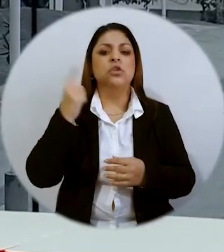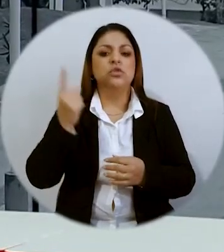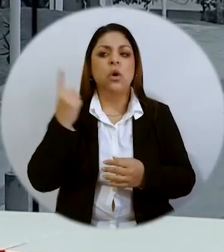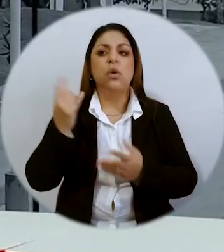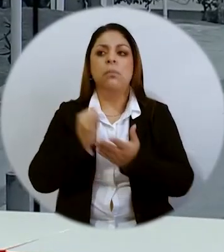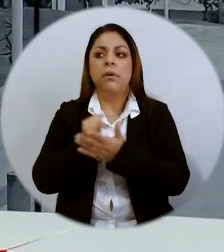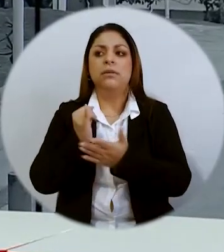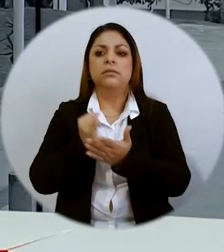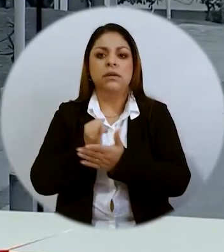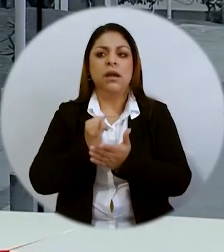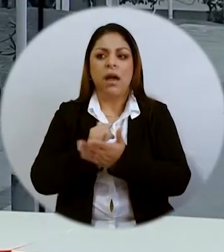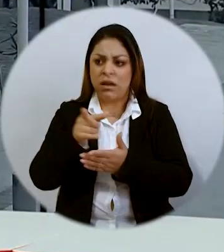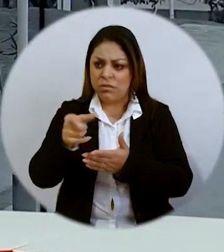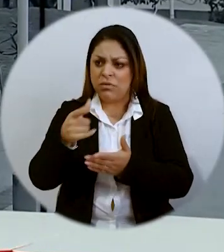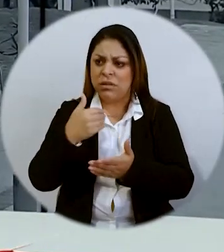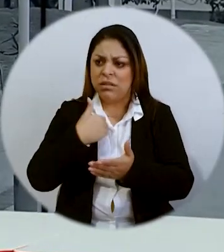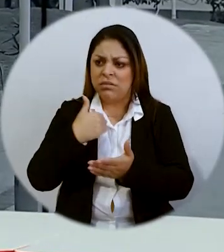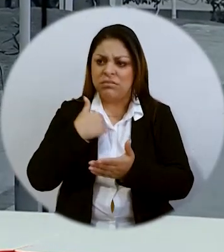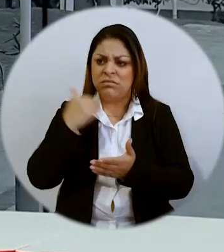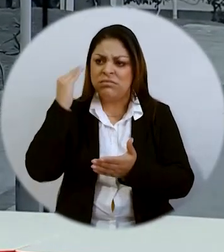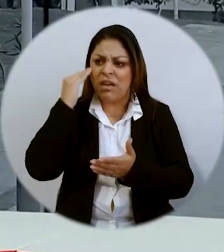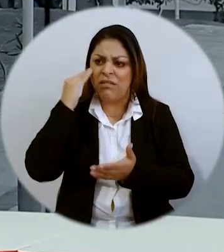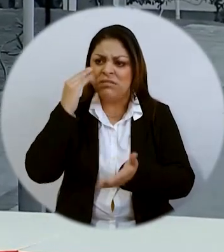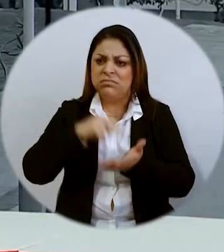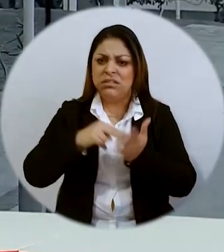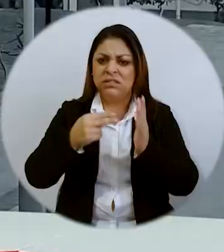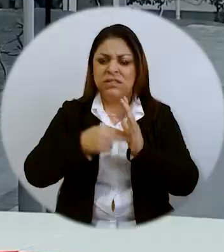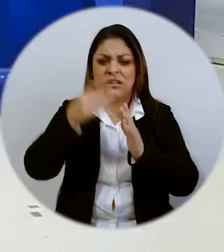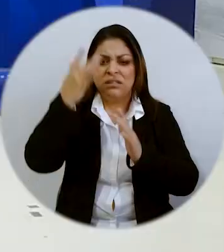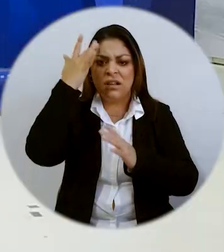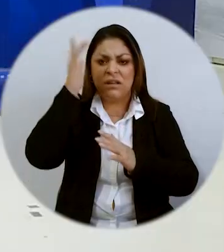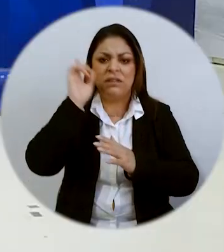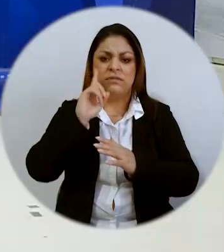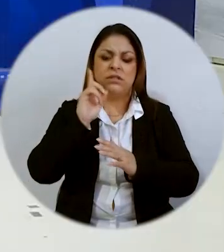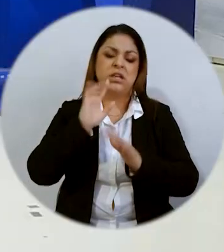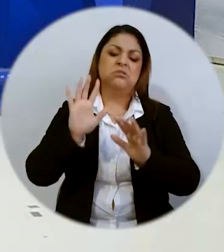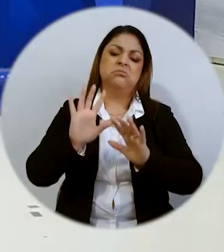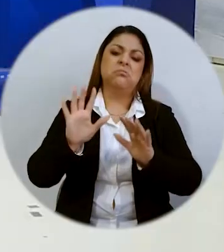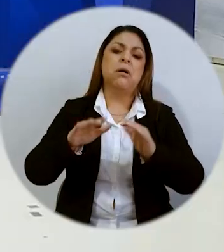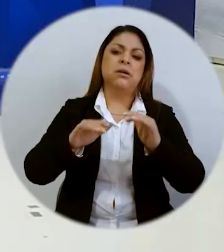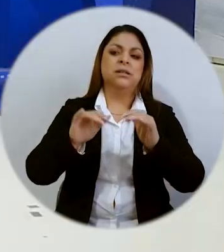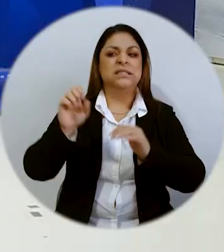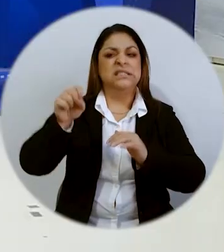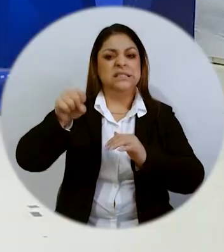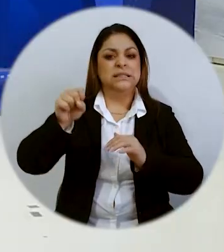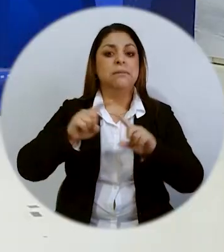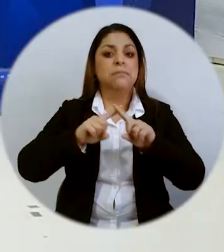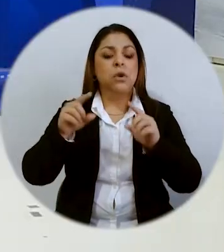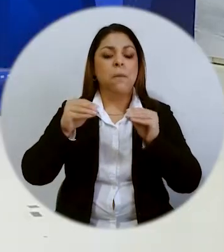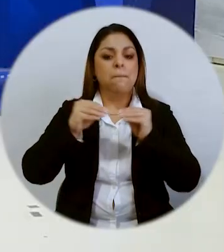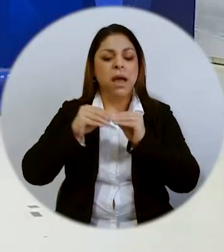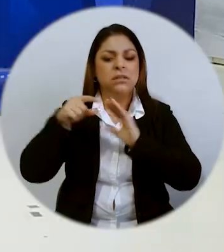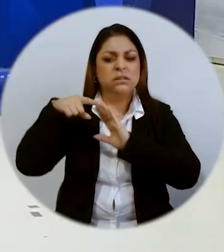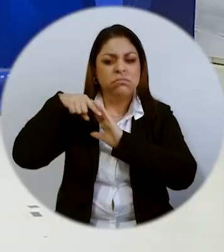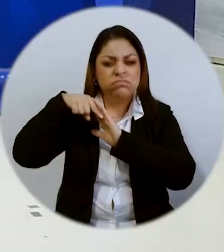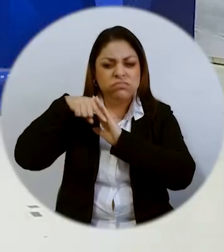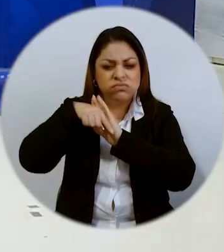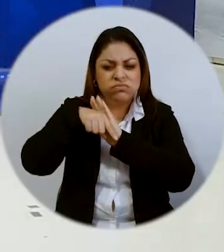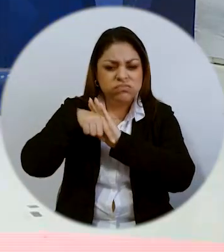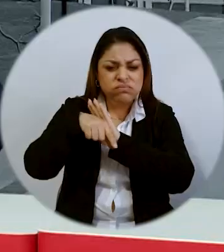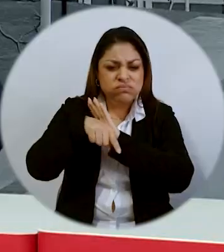que ahondar en si tienen precisión sobre el concepto de